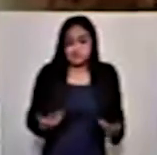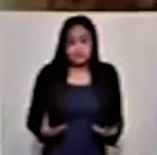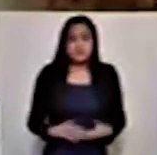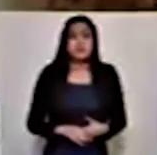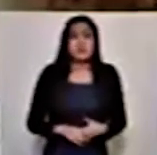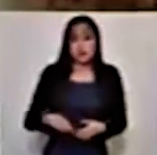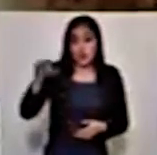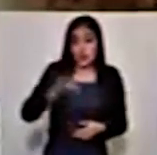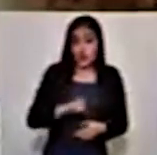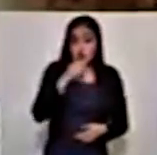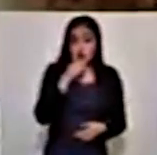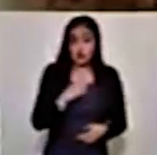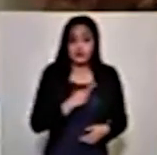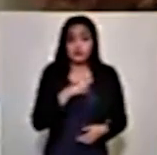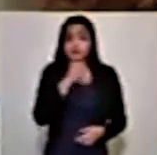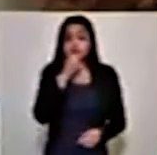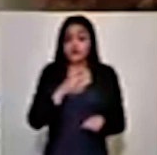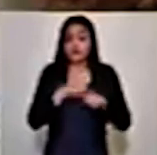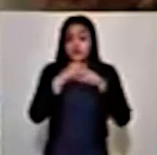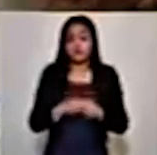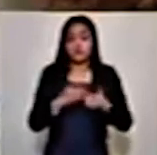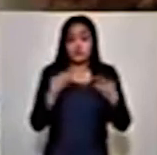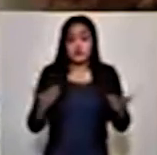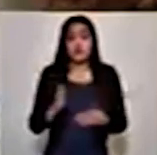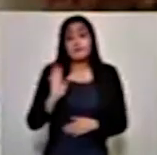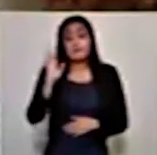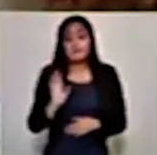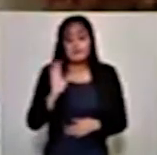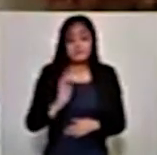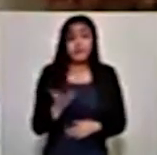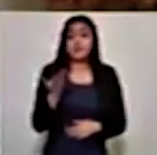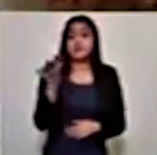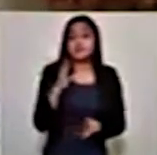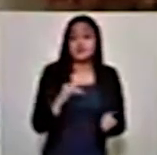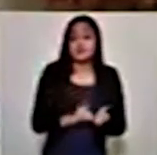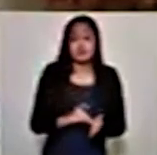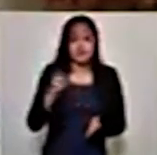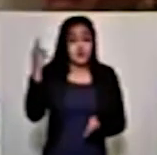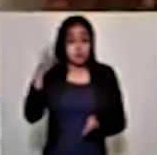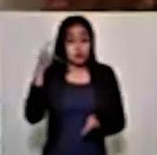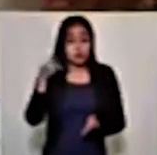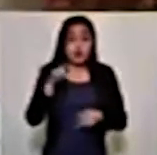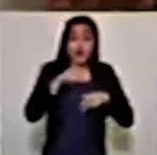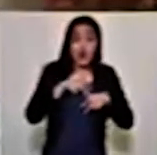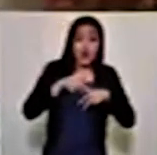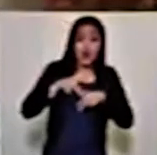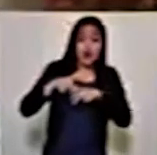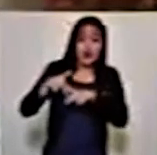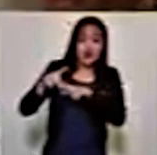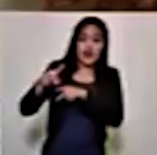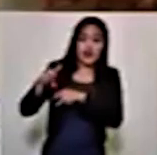Hoy nos reportaba Secretaría de Seguridad Pública que al menos 10.000 poblanos caminan por